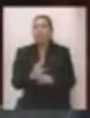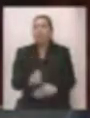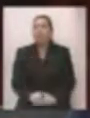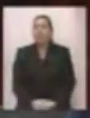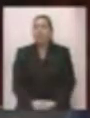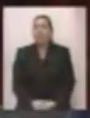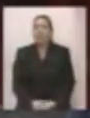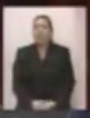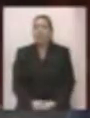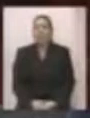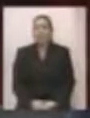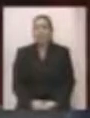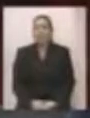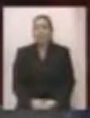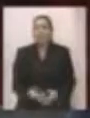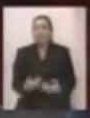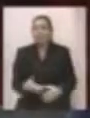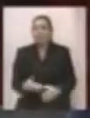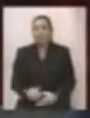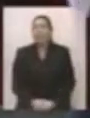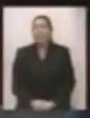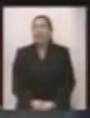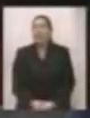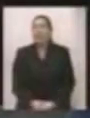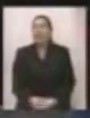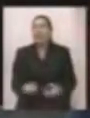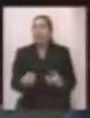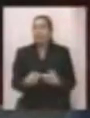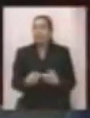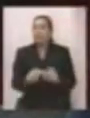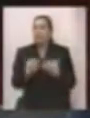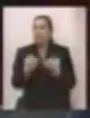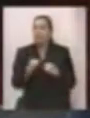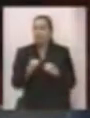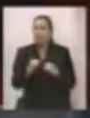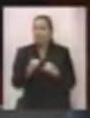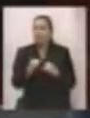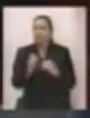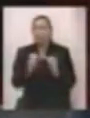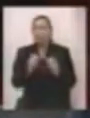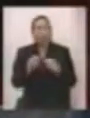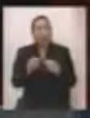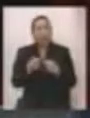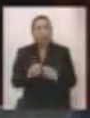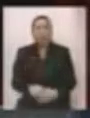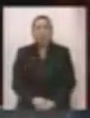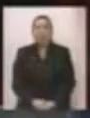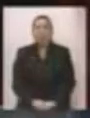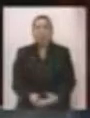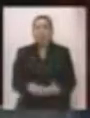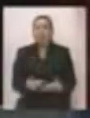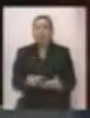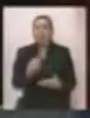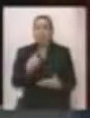y educación. Las empresas operadoras del servicio de Internet informarán de manera obligatoria,